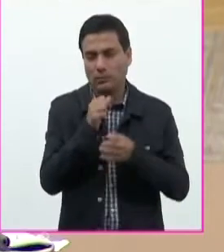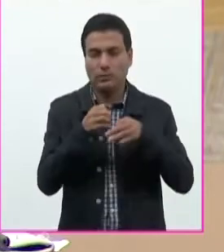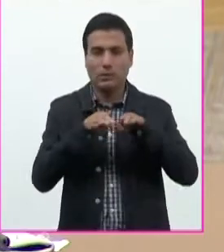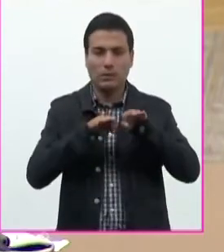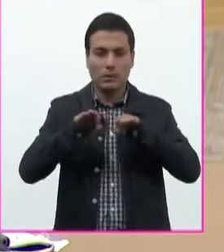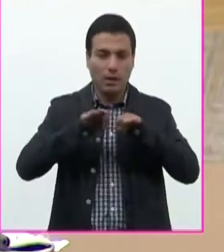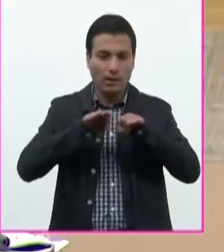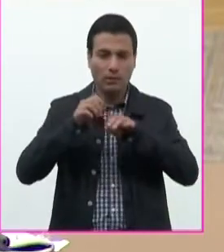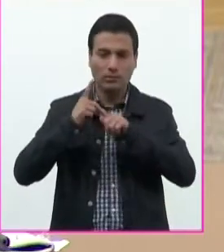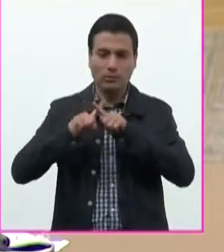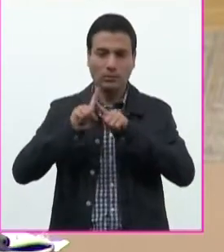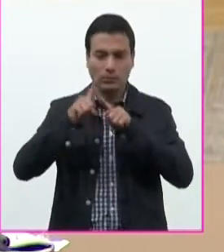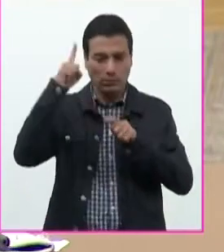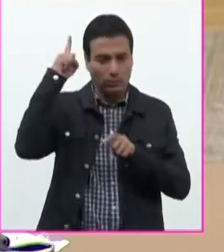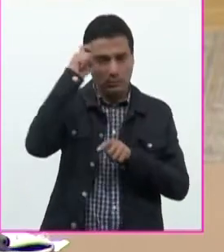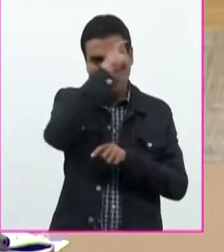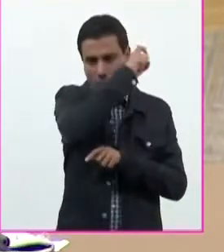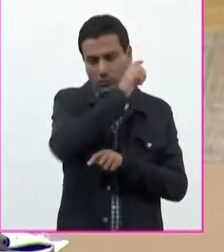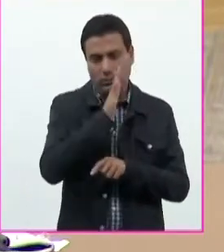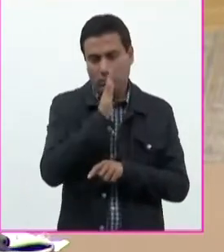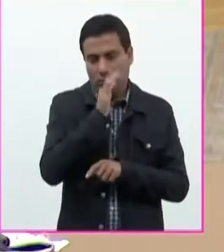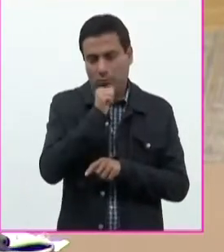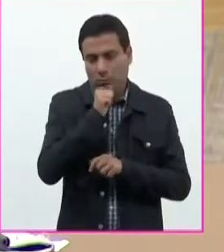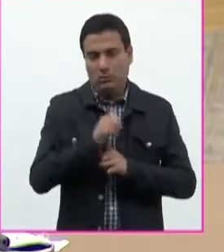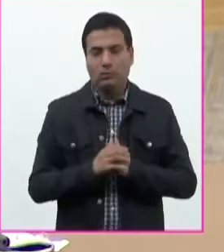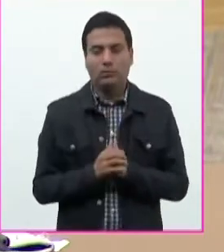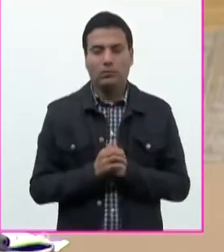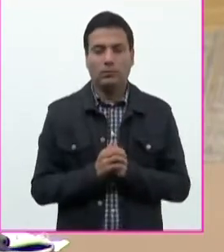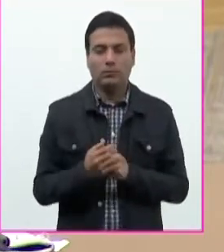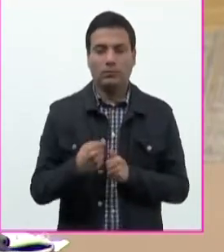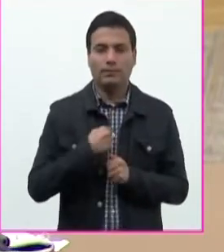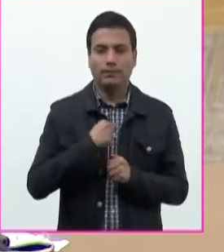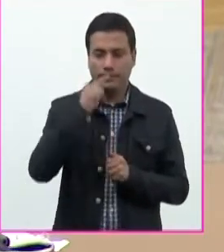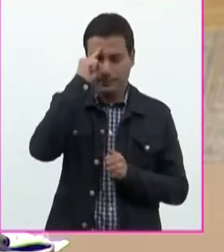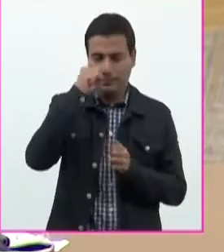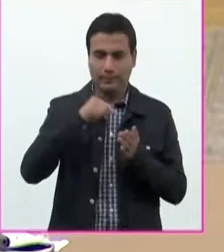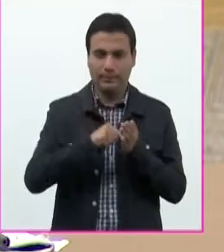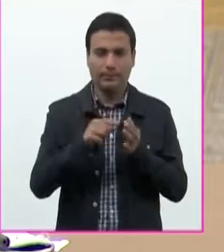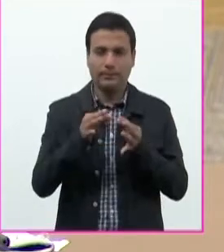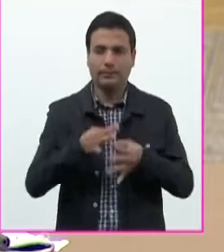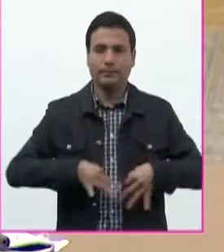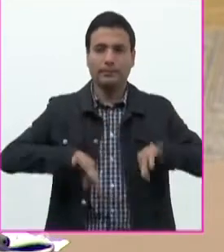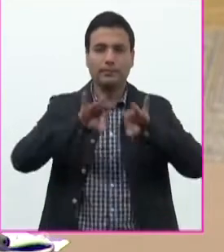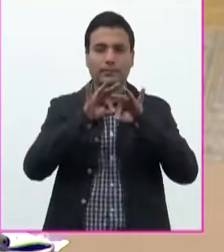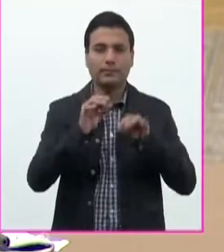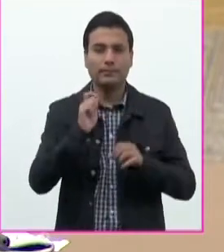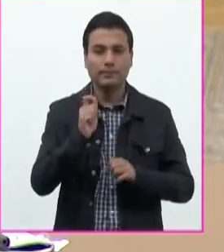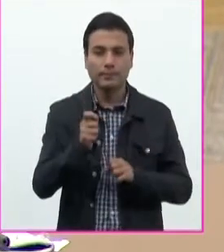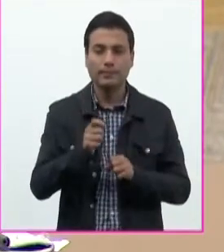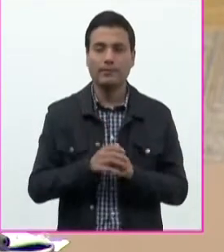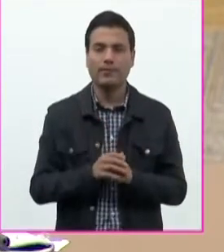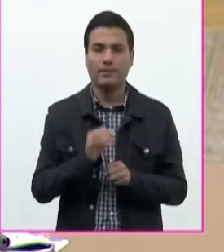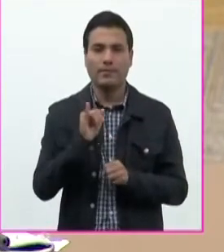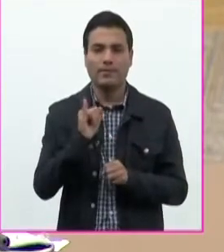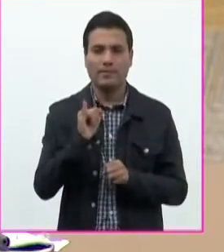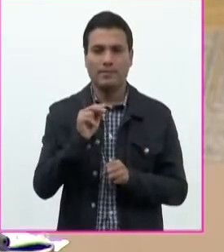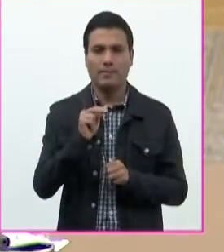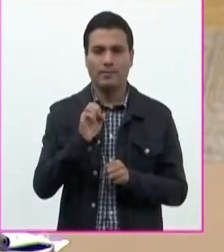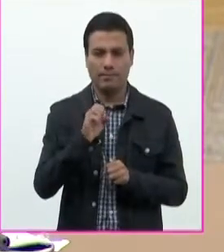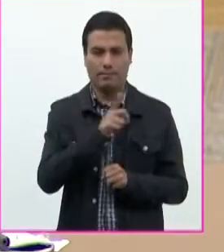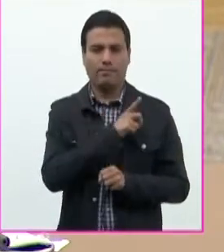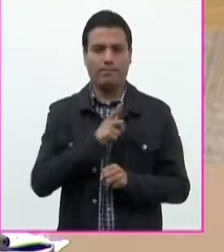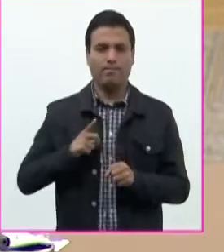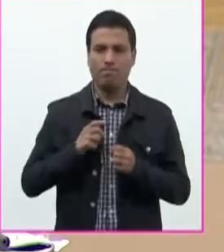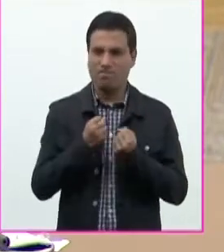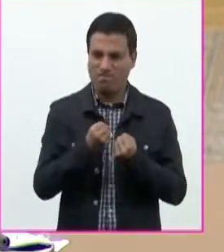va a poder lograrse la autonomía. Creo que lo que es importante es mantener al INE fuerte, al INE